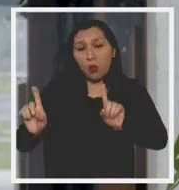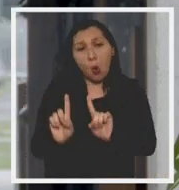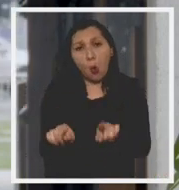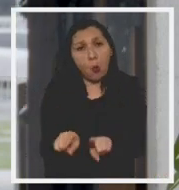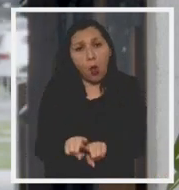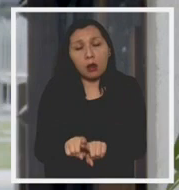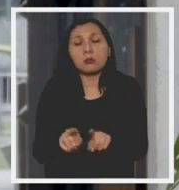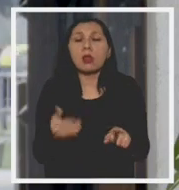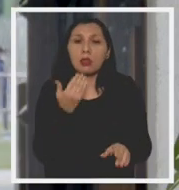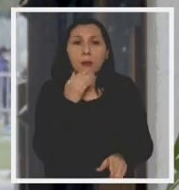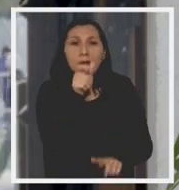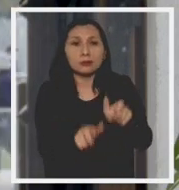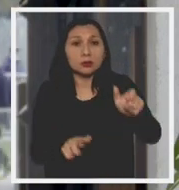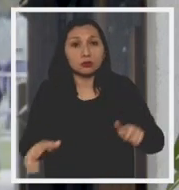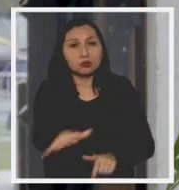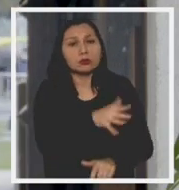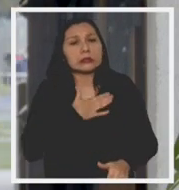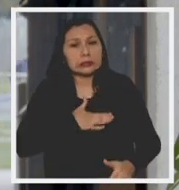y también con la sociedad.